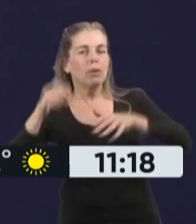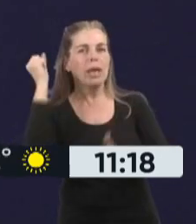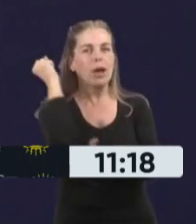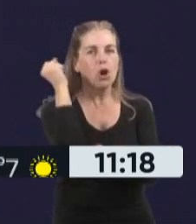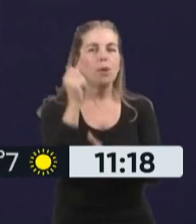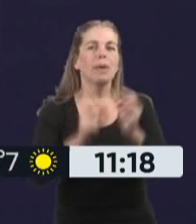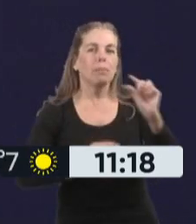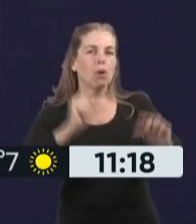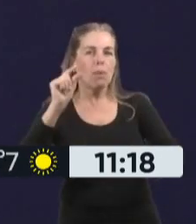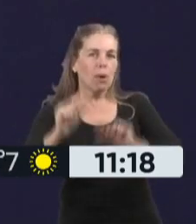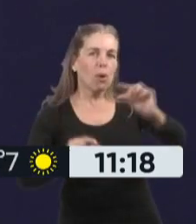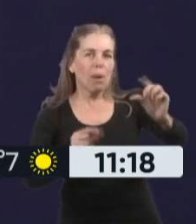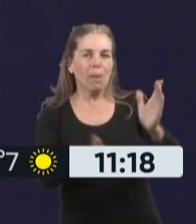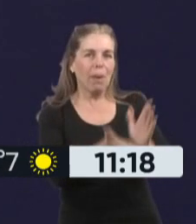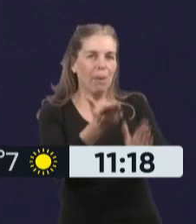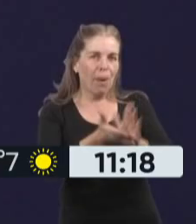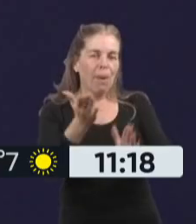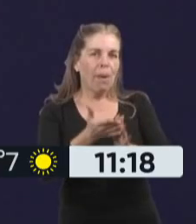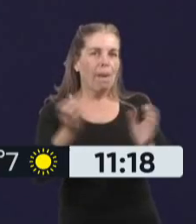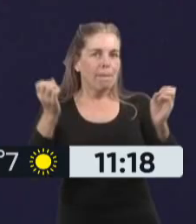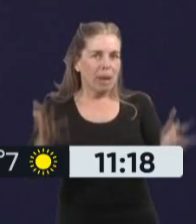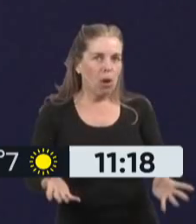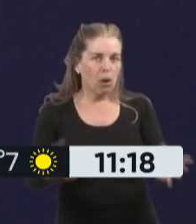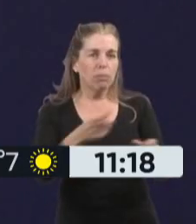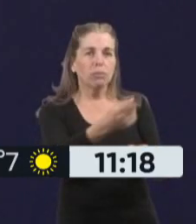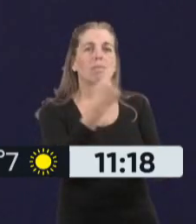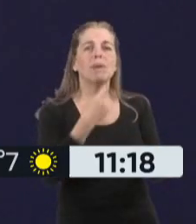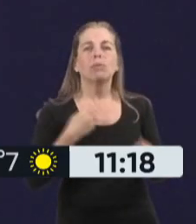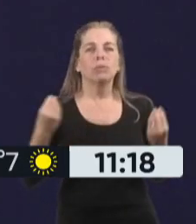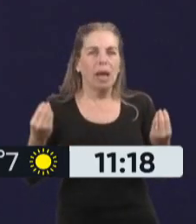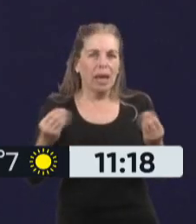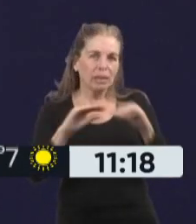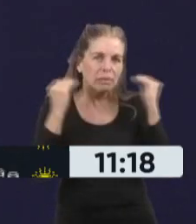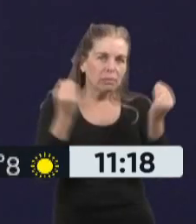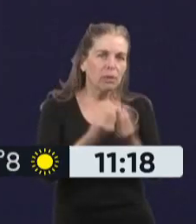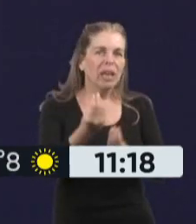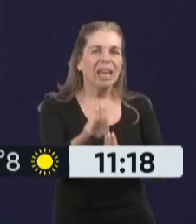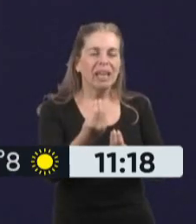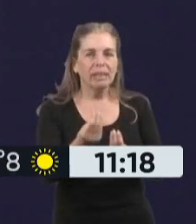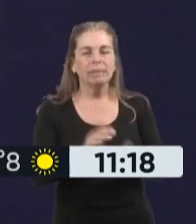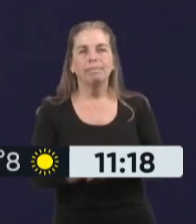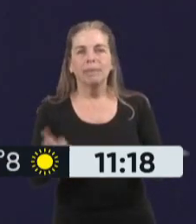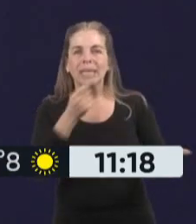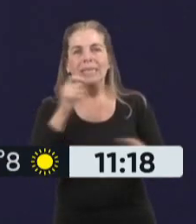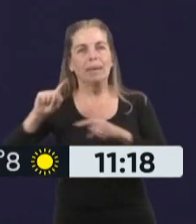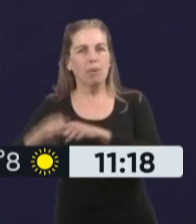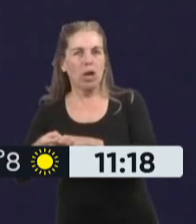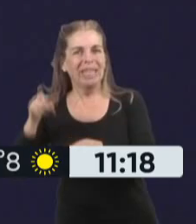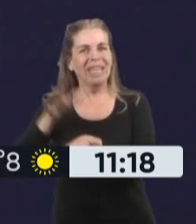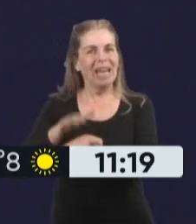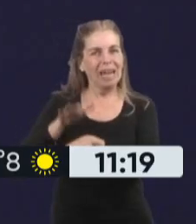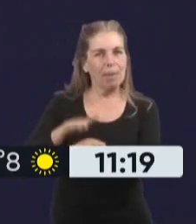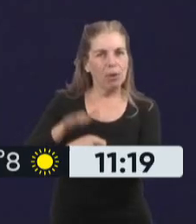más atrasados que otros, pero no, tu pregunta final, digamos, que es esto de si la política tiene la culpa o